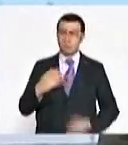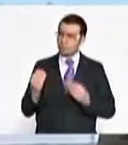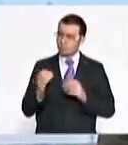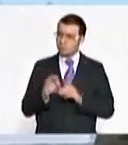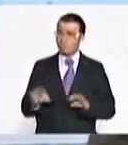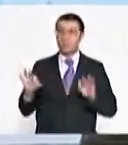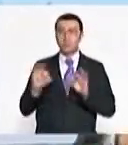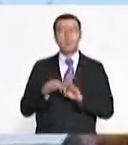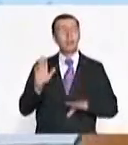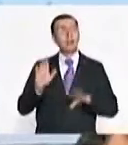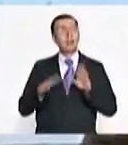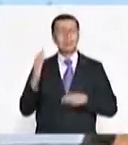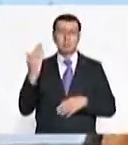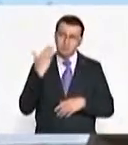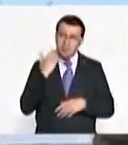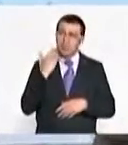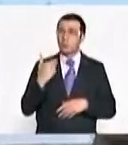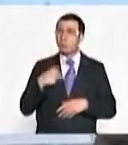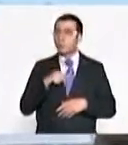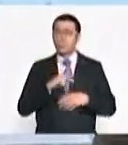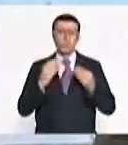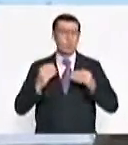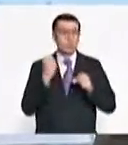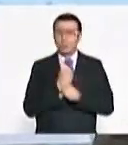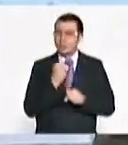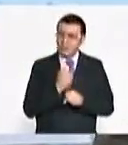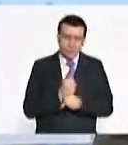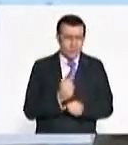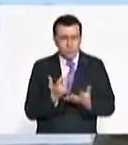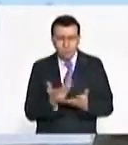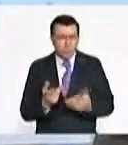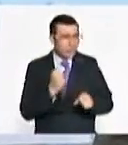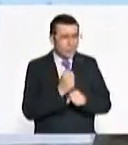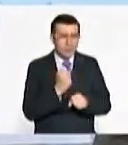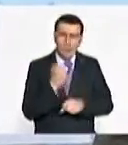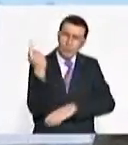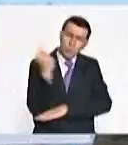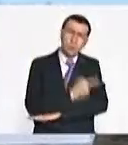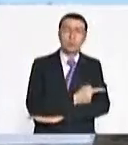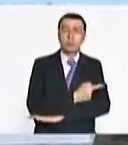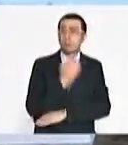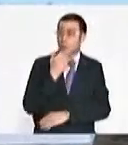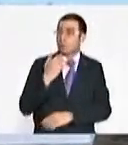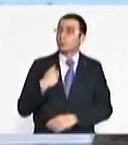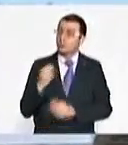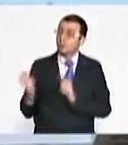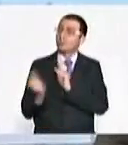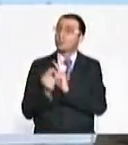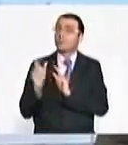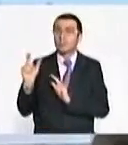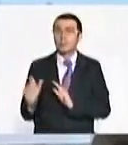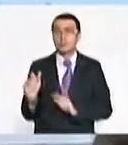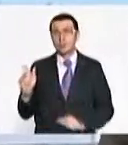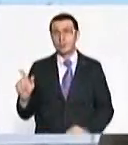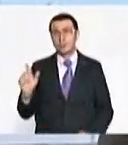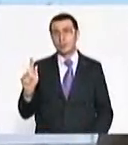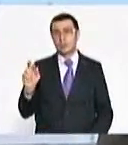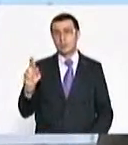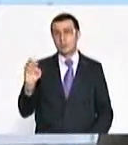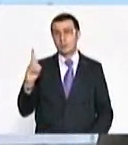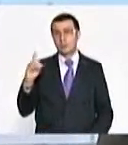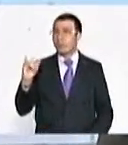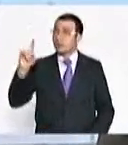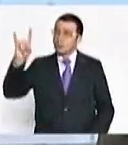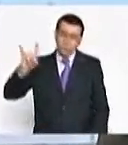a veces nos pasa que nos excedemos en trabajo y demás, y yo he sido paciente del doctor Freddy, he utilizado los sueros